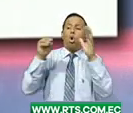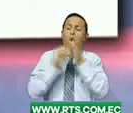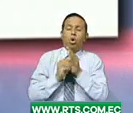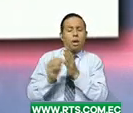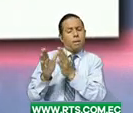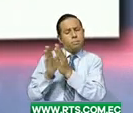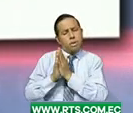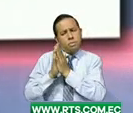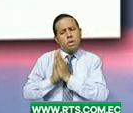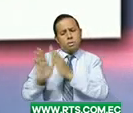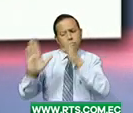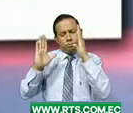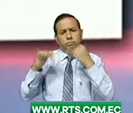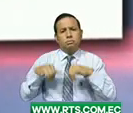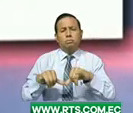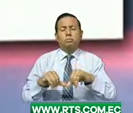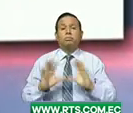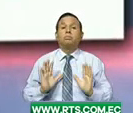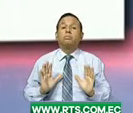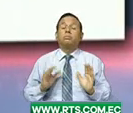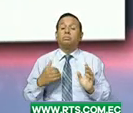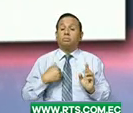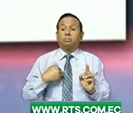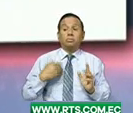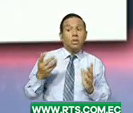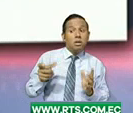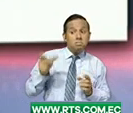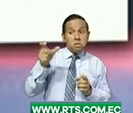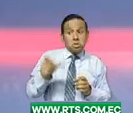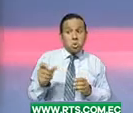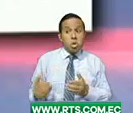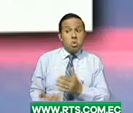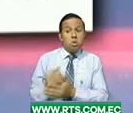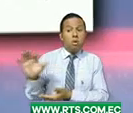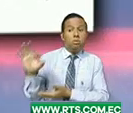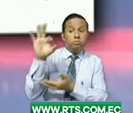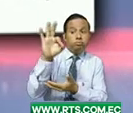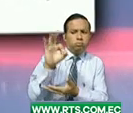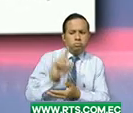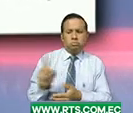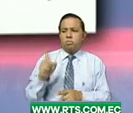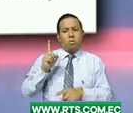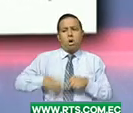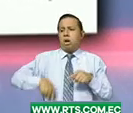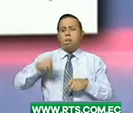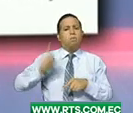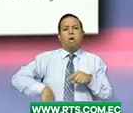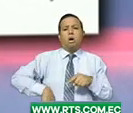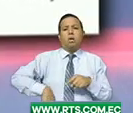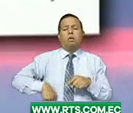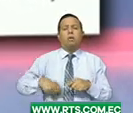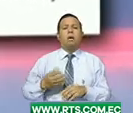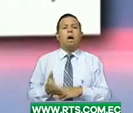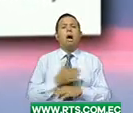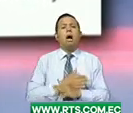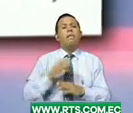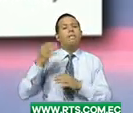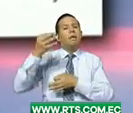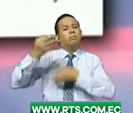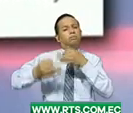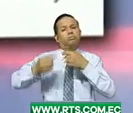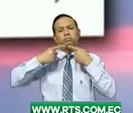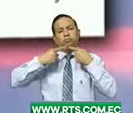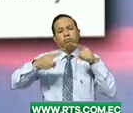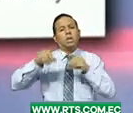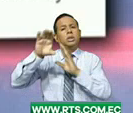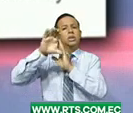cualquier intento de tomarse la alcaldía, solicitaré medidas de ejecución. Existe una sentencia constitucional, añadió, que dejó sin efecto